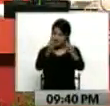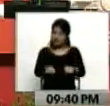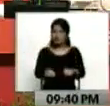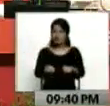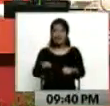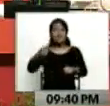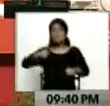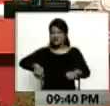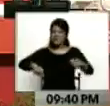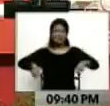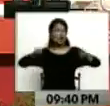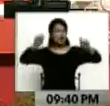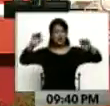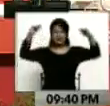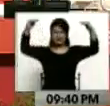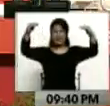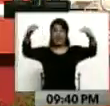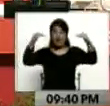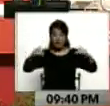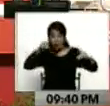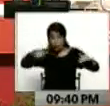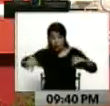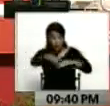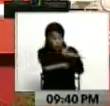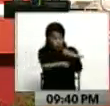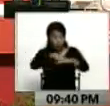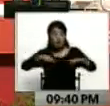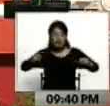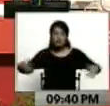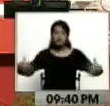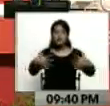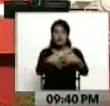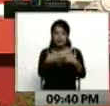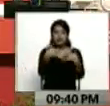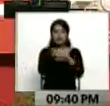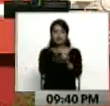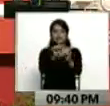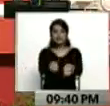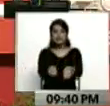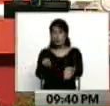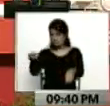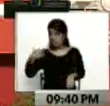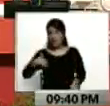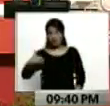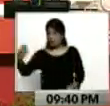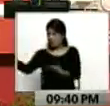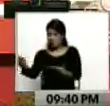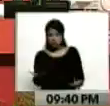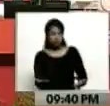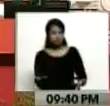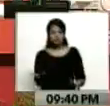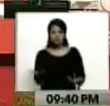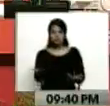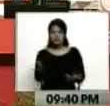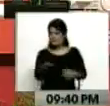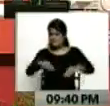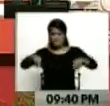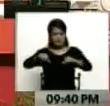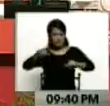que es más poderosa por eso están los hermanos argentinos aquí y estas son Esta es la patria